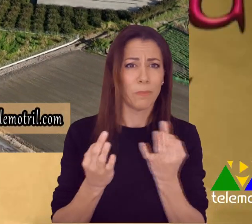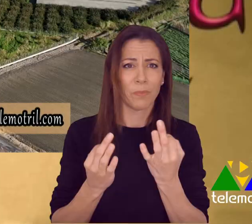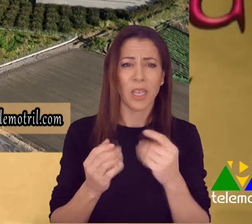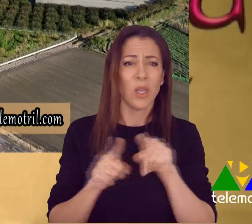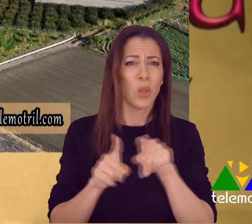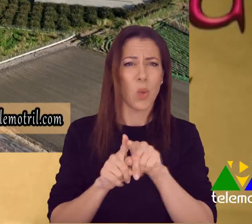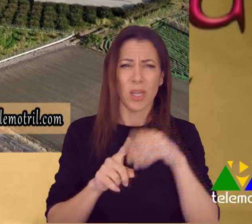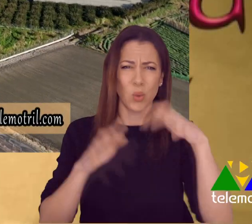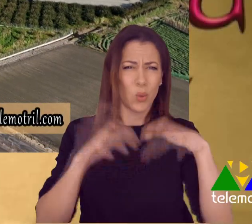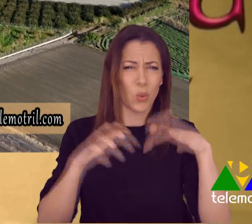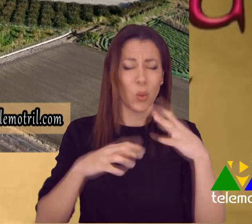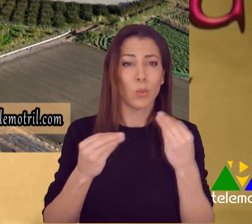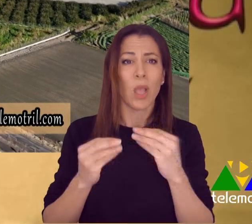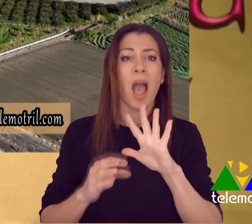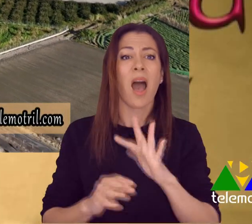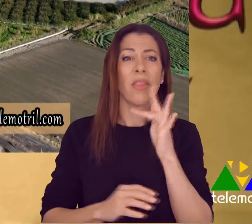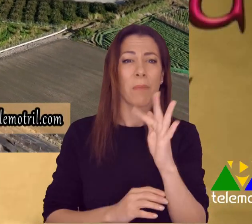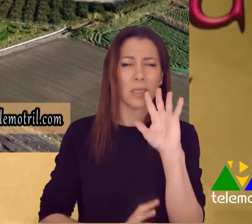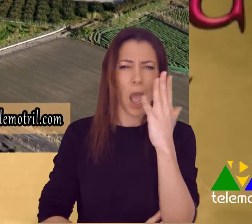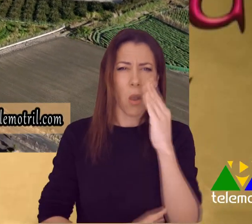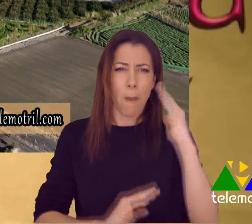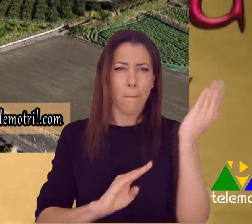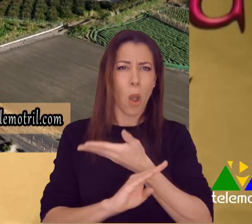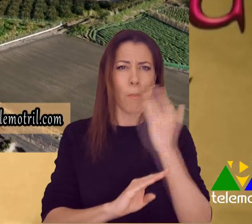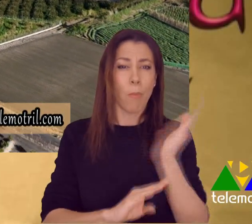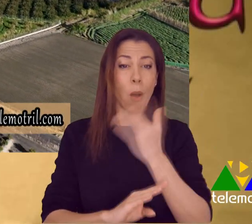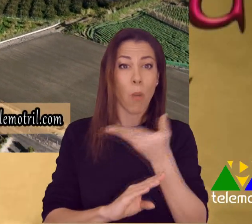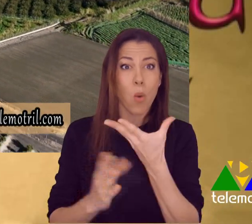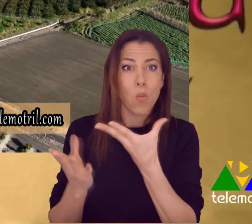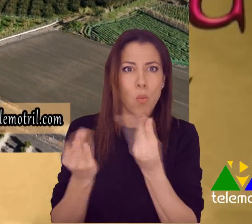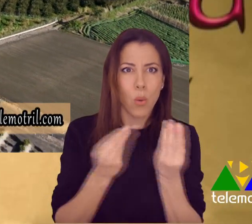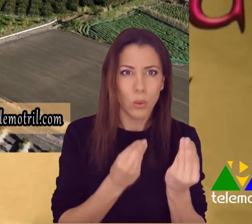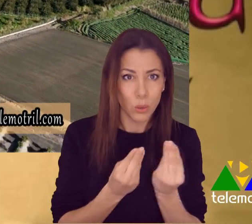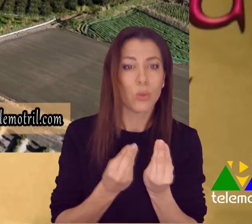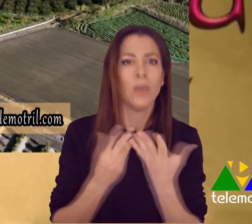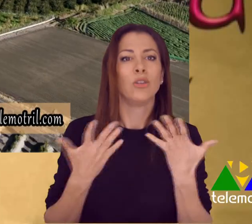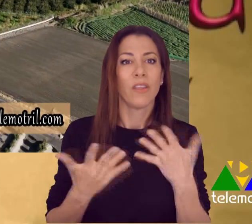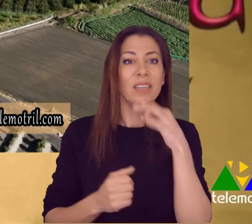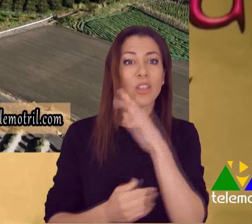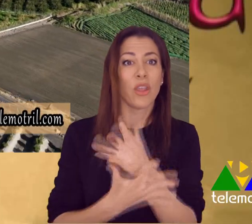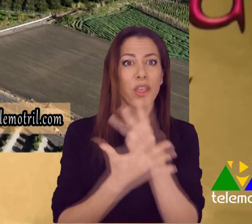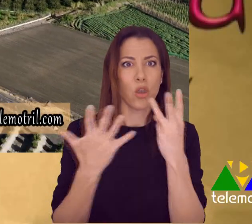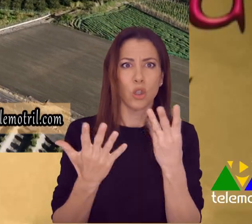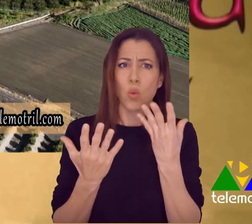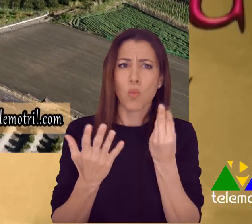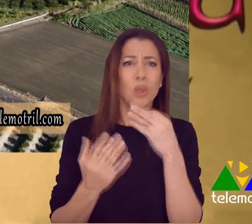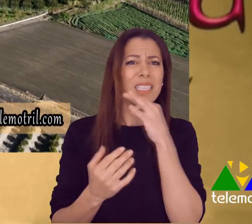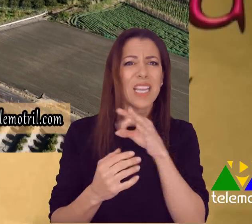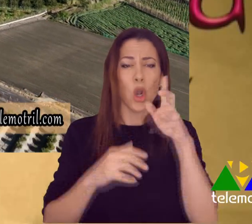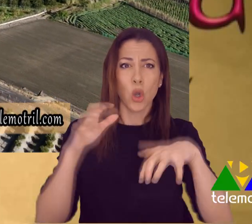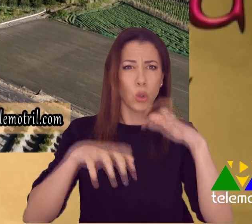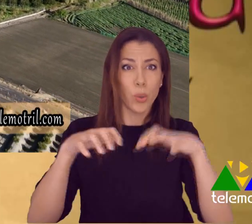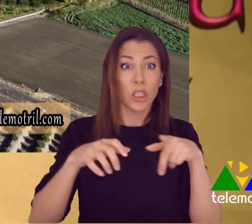los montes Madalite, la Sierra Luja, habían talado todo, pues el siglo XVIII, que fue un siglo muy lluvioso, el